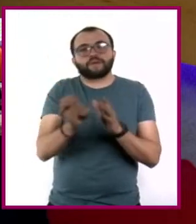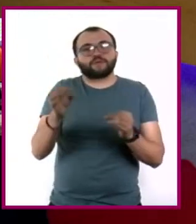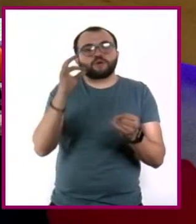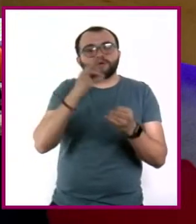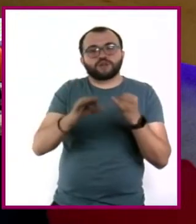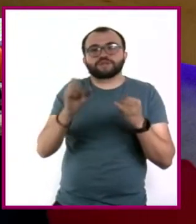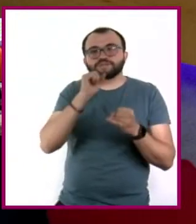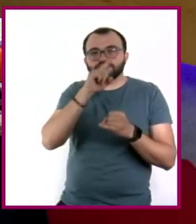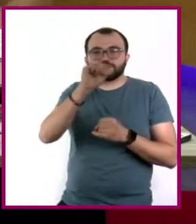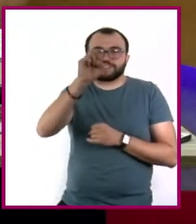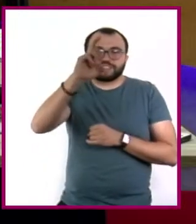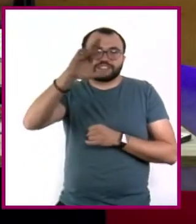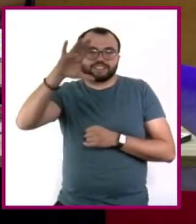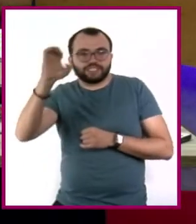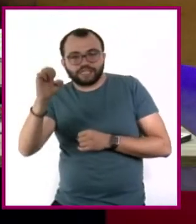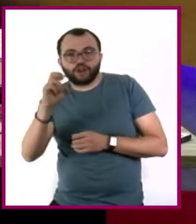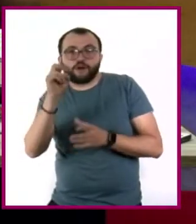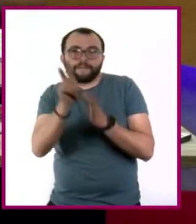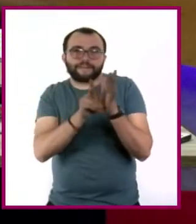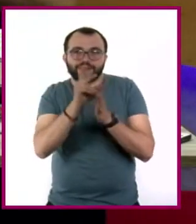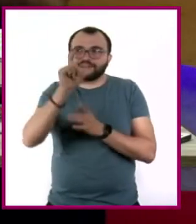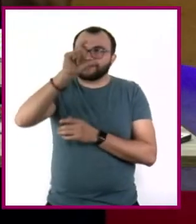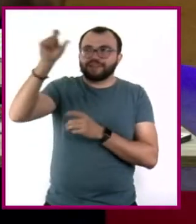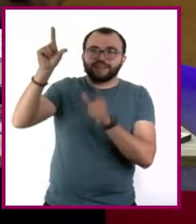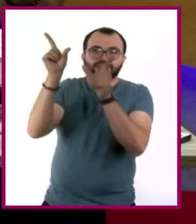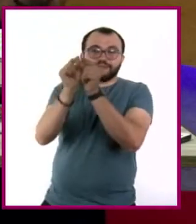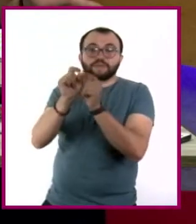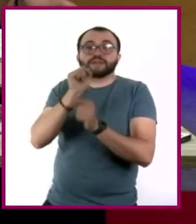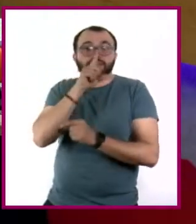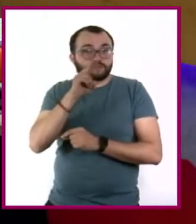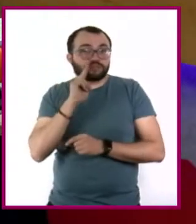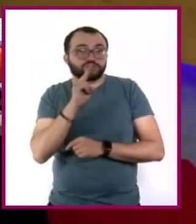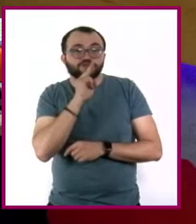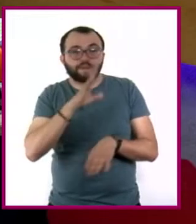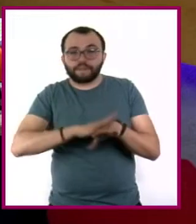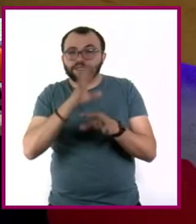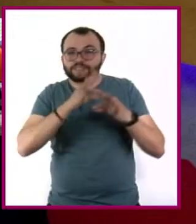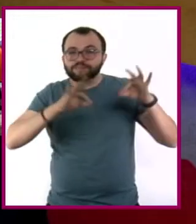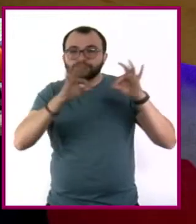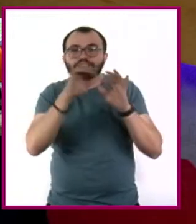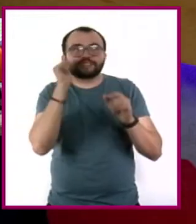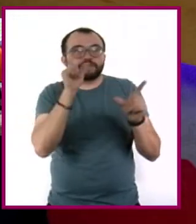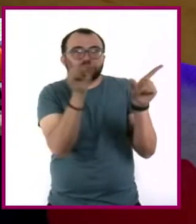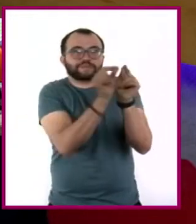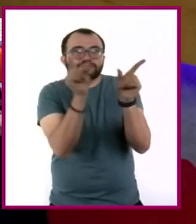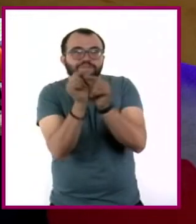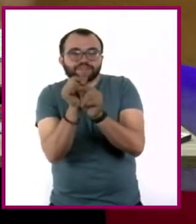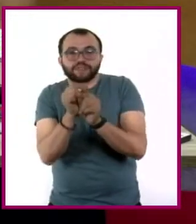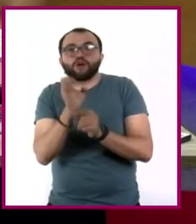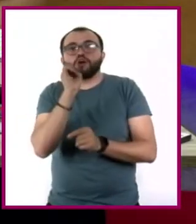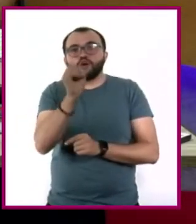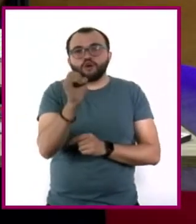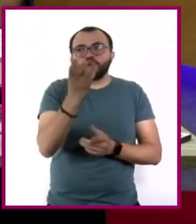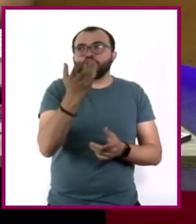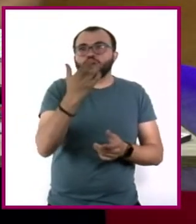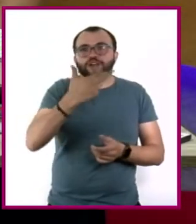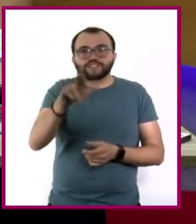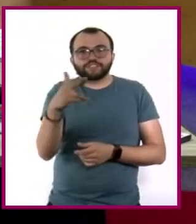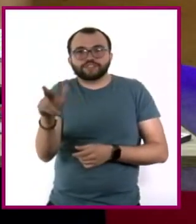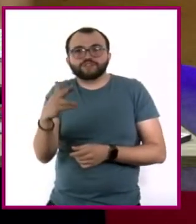una serie o una película. También las noticias más importantes antes de la semana. O los menús de distintos restaurantes. Ah,